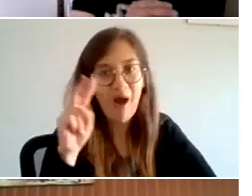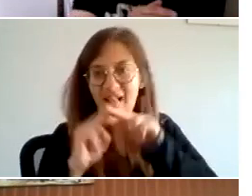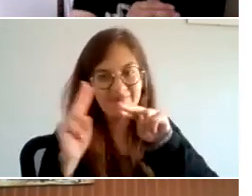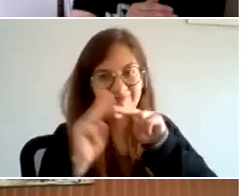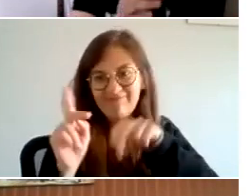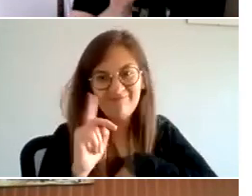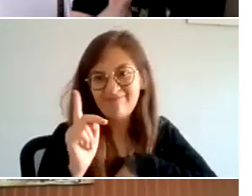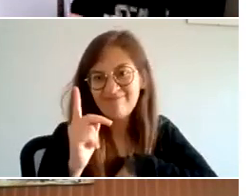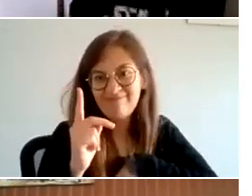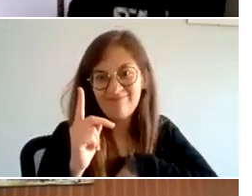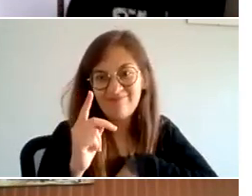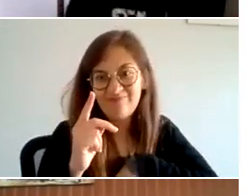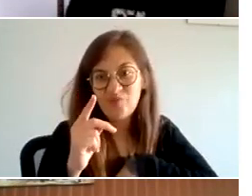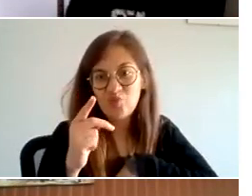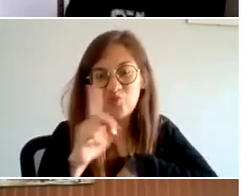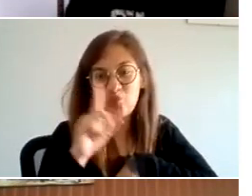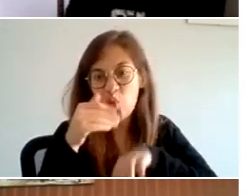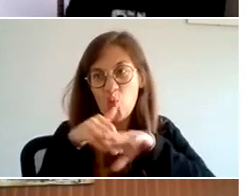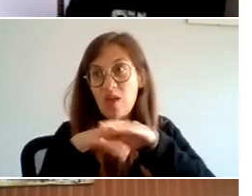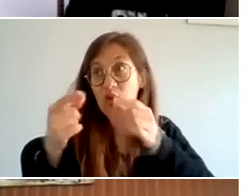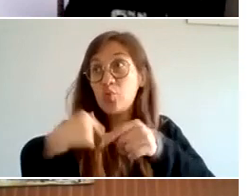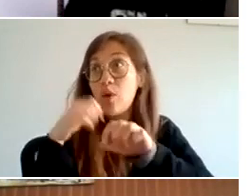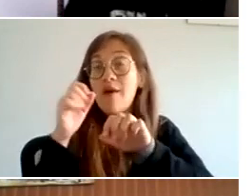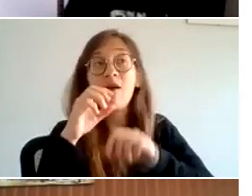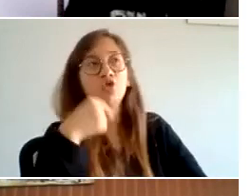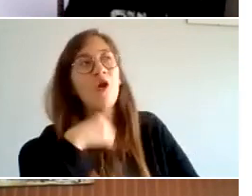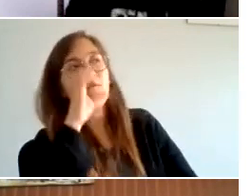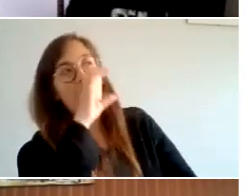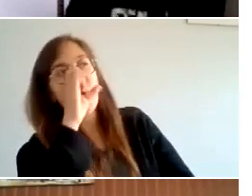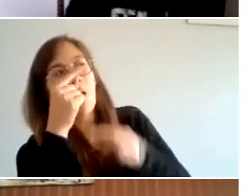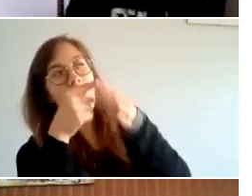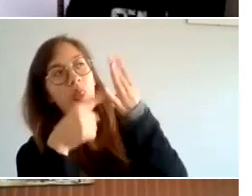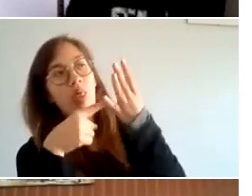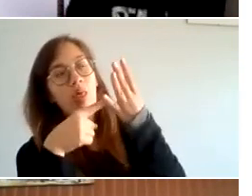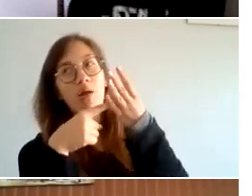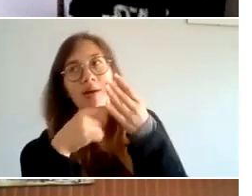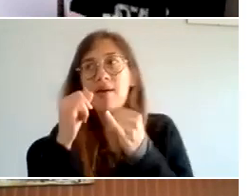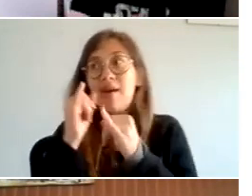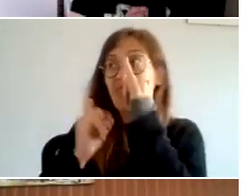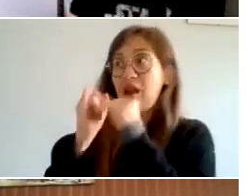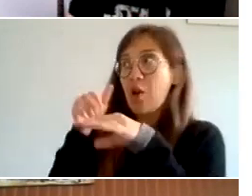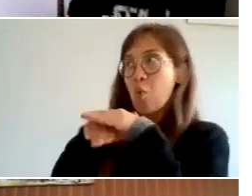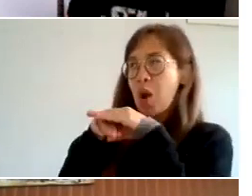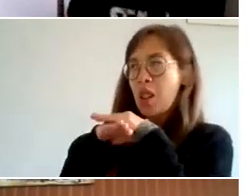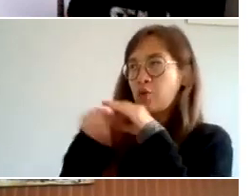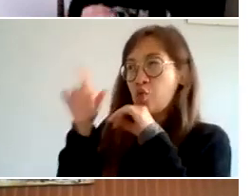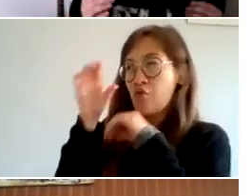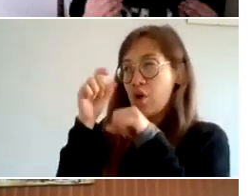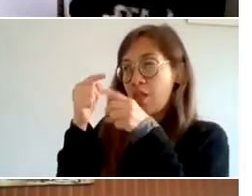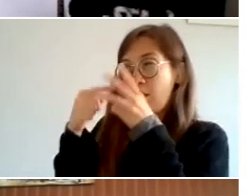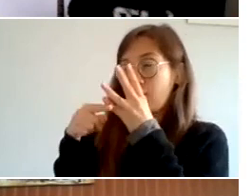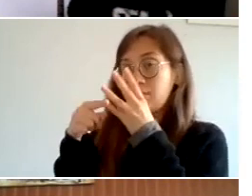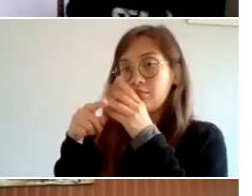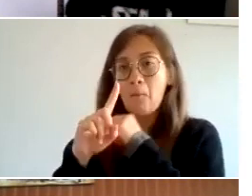y Giviru, que también hacen exactamente lo mismo. Existe también Kiddle, que es un buscador que está pensado